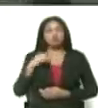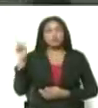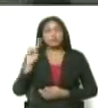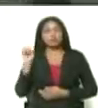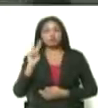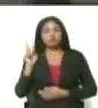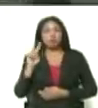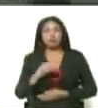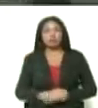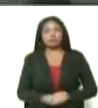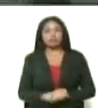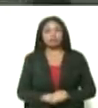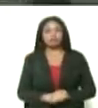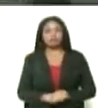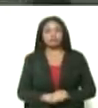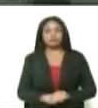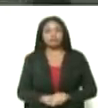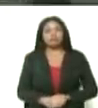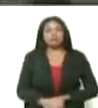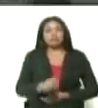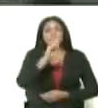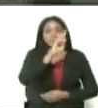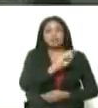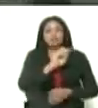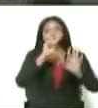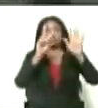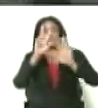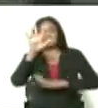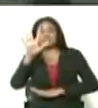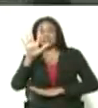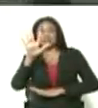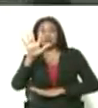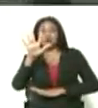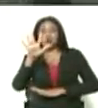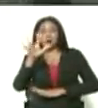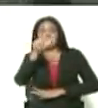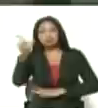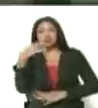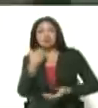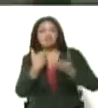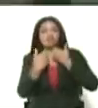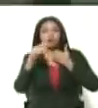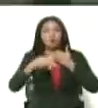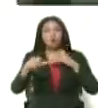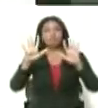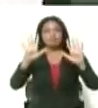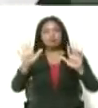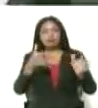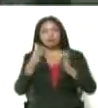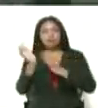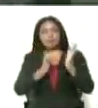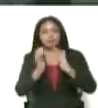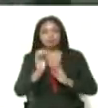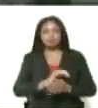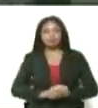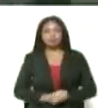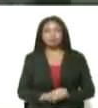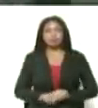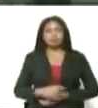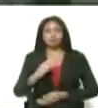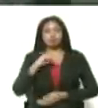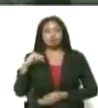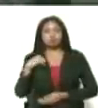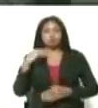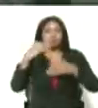en 175 casos al día del 10 de abril. Como hemos venido